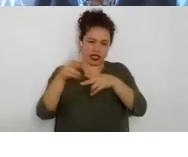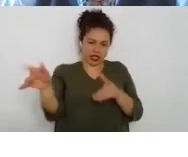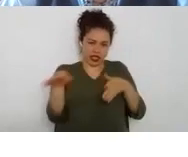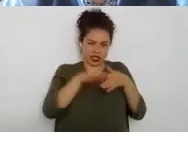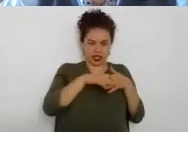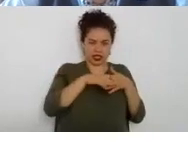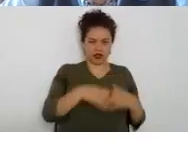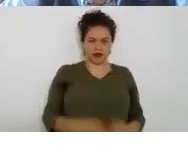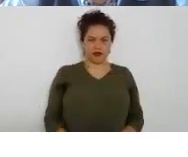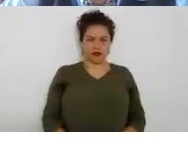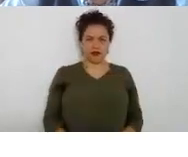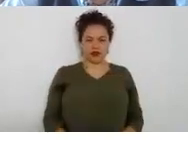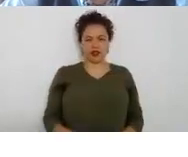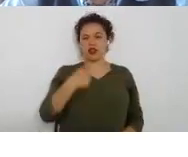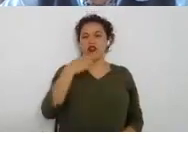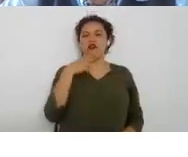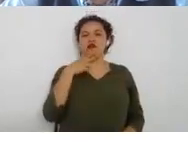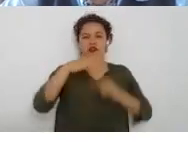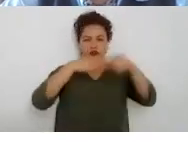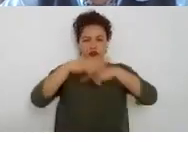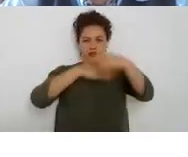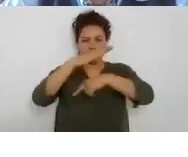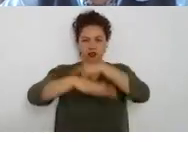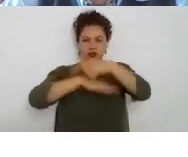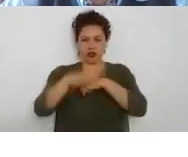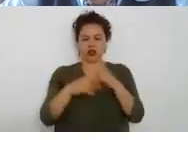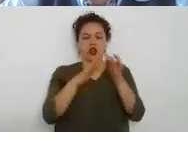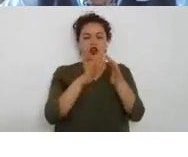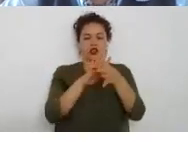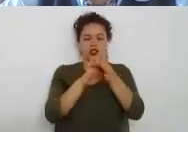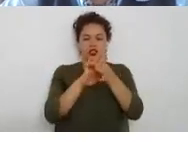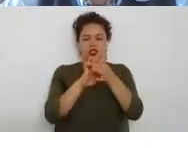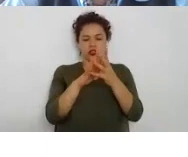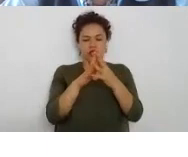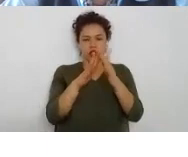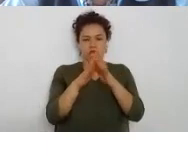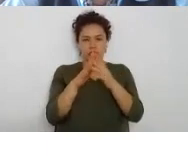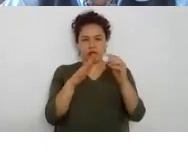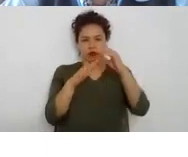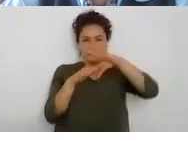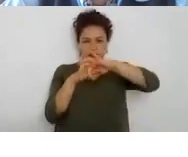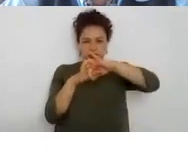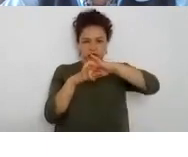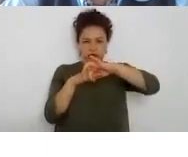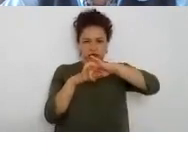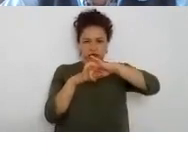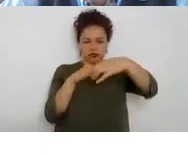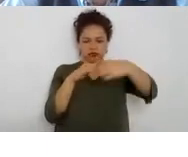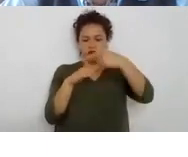es el espiral, en este caso, voy a estar cubriendo los dedos, ¿ok? Para yo respetar esa regla de que